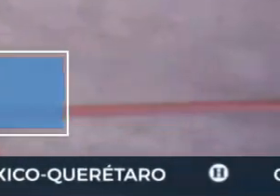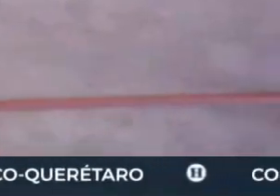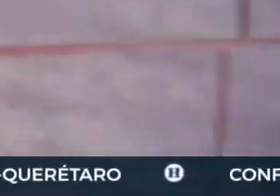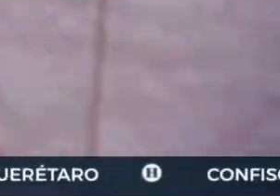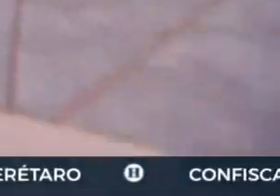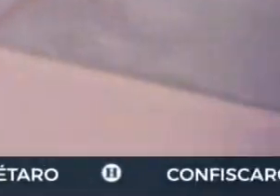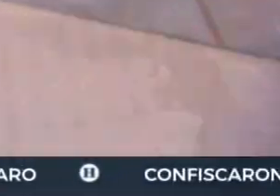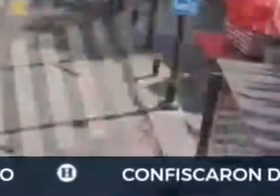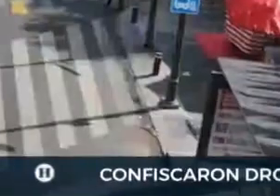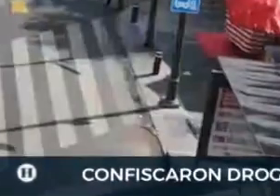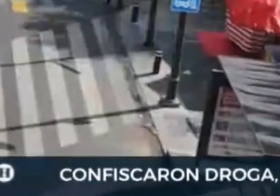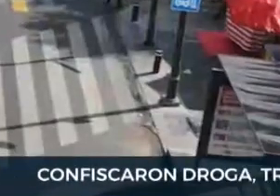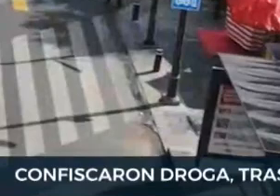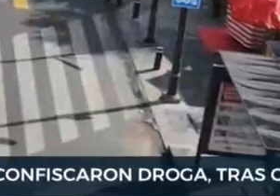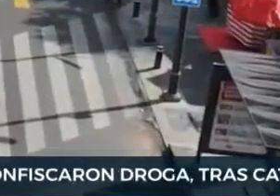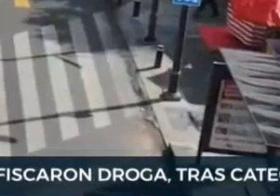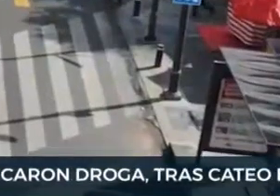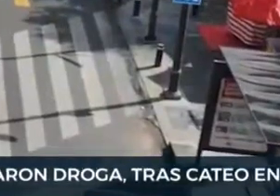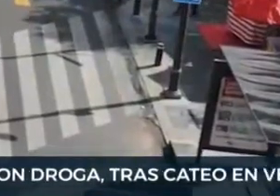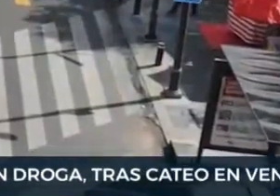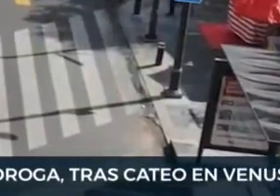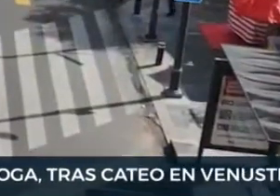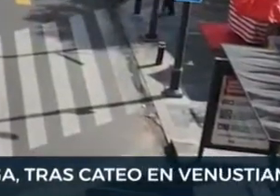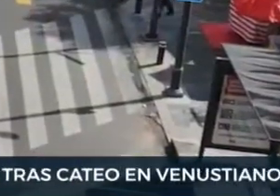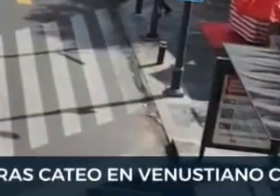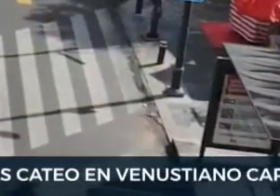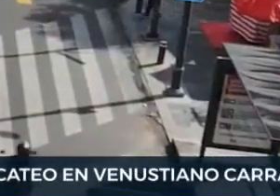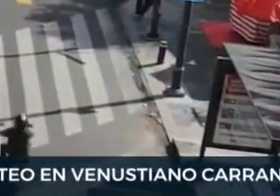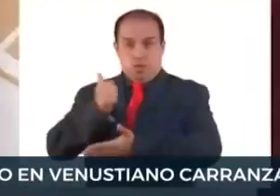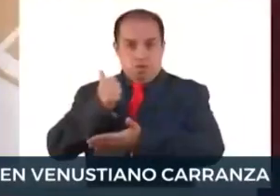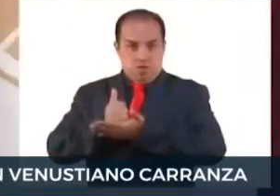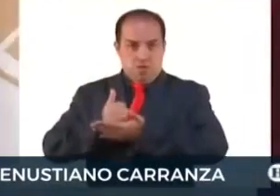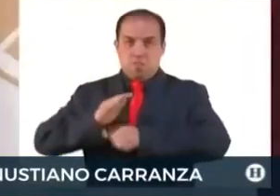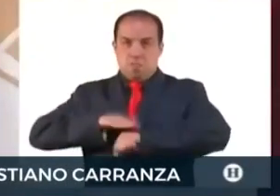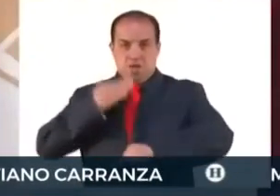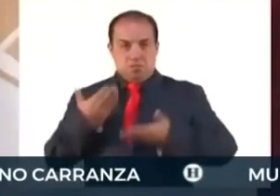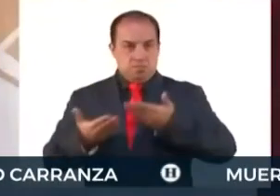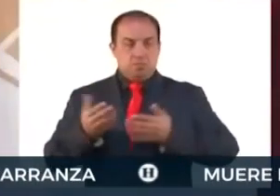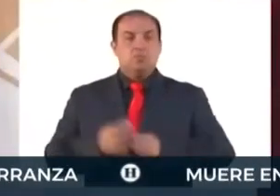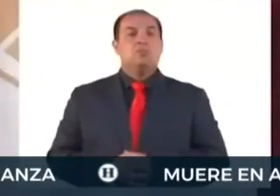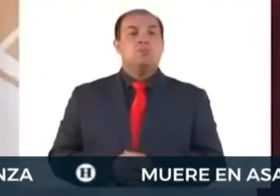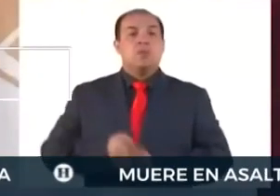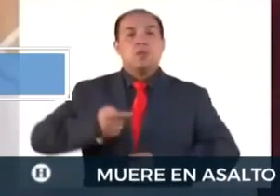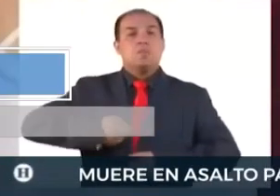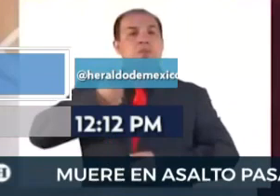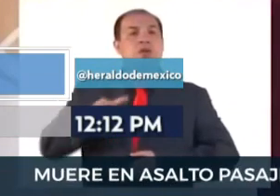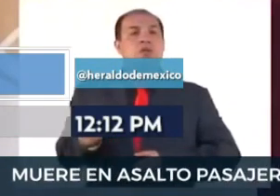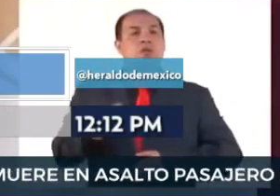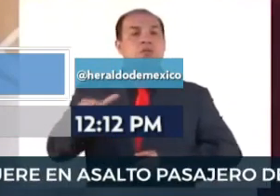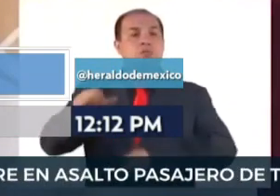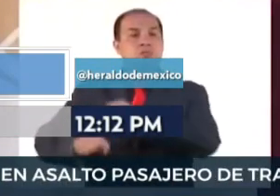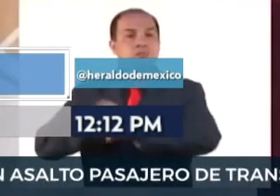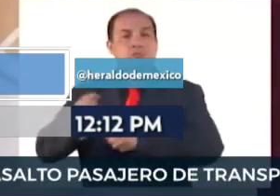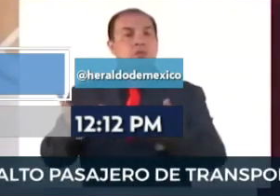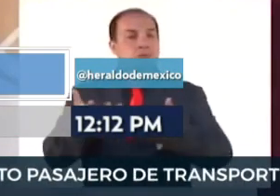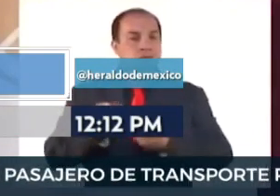detalles. El avance de las ciclovías en la Ciudad de México no para. La primera ciclovía que hicimos